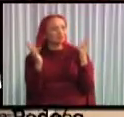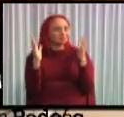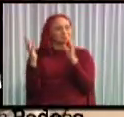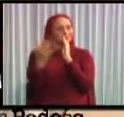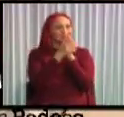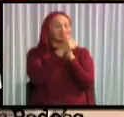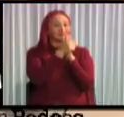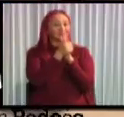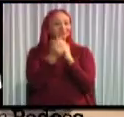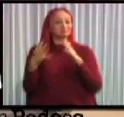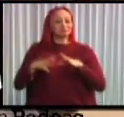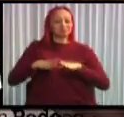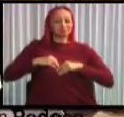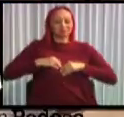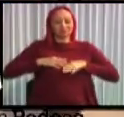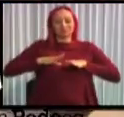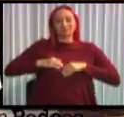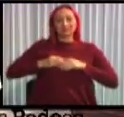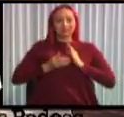destrezas que va adquiriendo